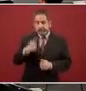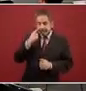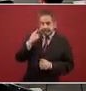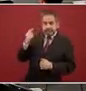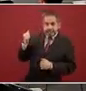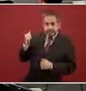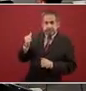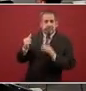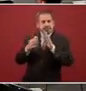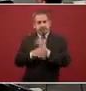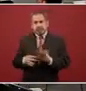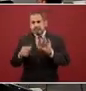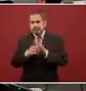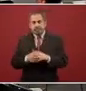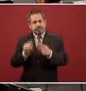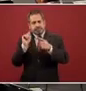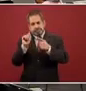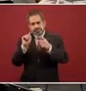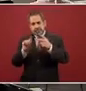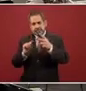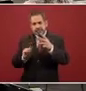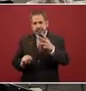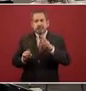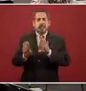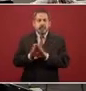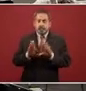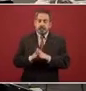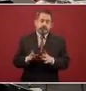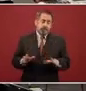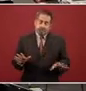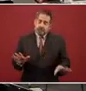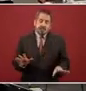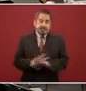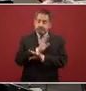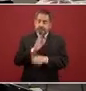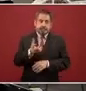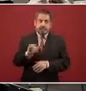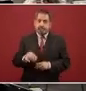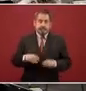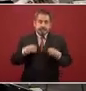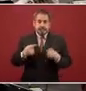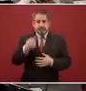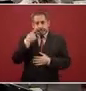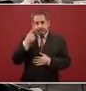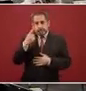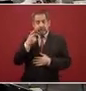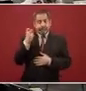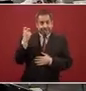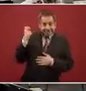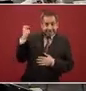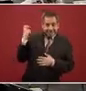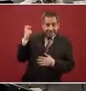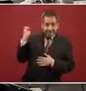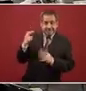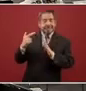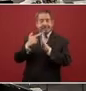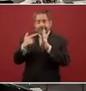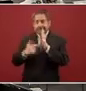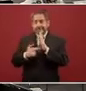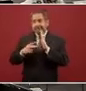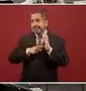importante alteración de la movilidad social. Si estas medidas no se llevan a cabo porque